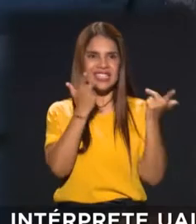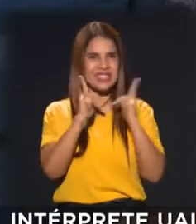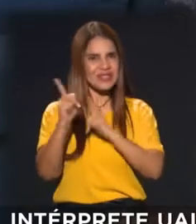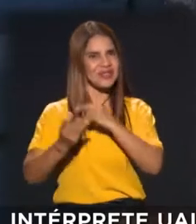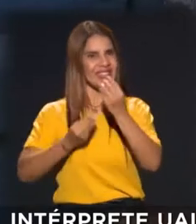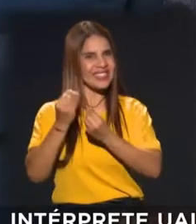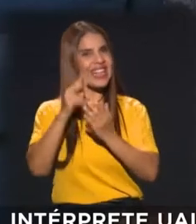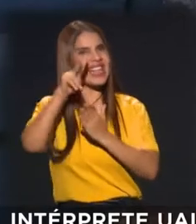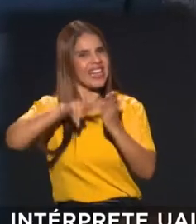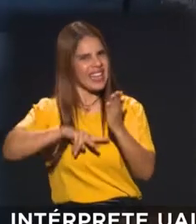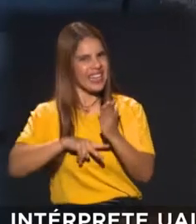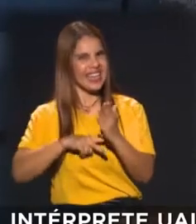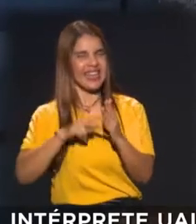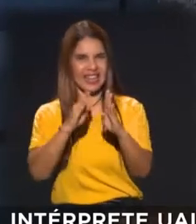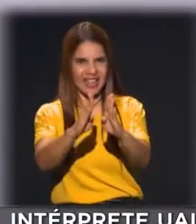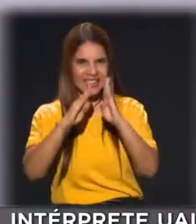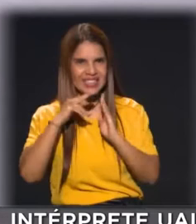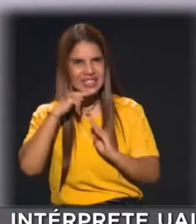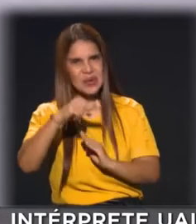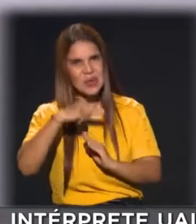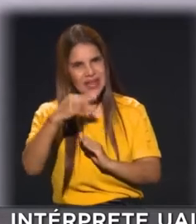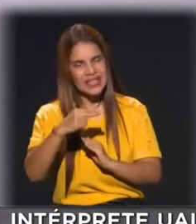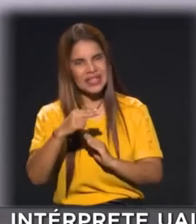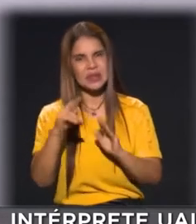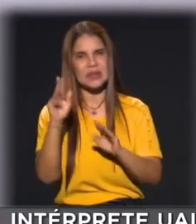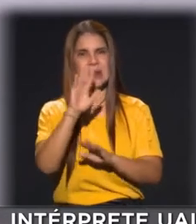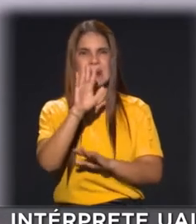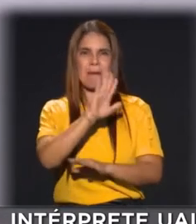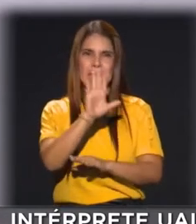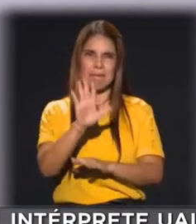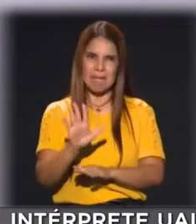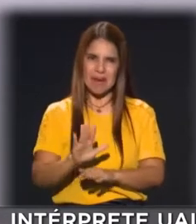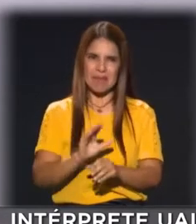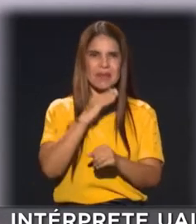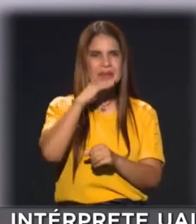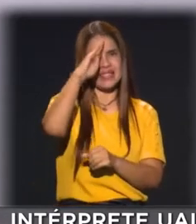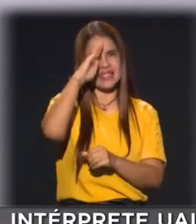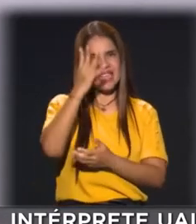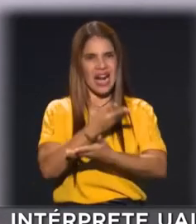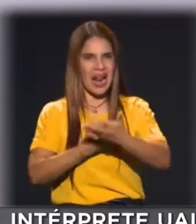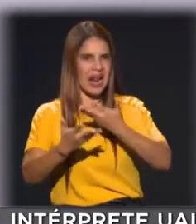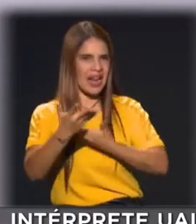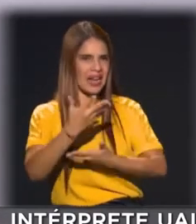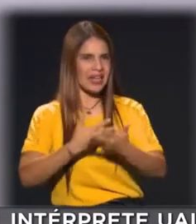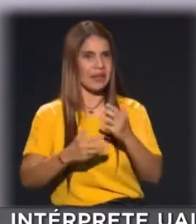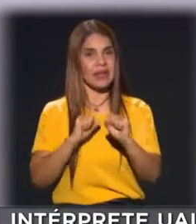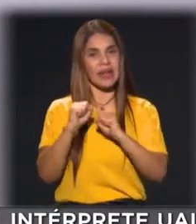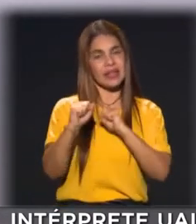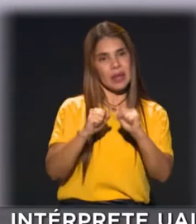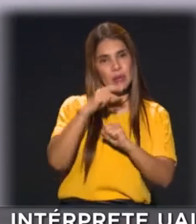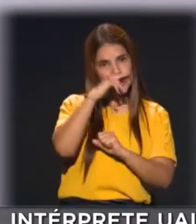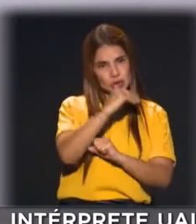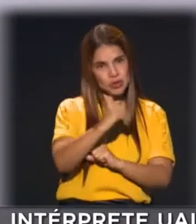Sí. Leer, escuchar cuentos, interactuar con el mapa. Y yo le quiero preguntar, Laura, ahorita estábamos hablando de esas actividades que los niños